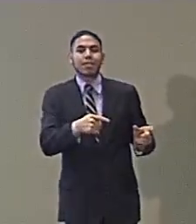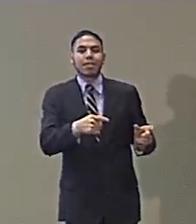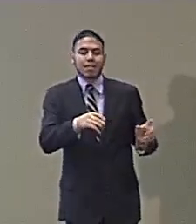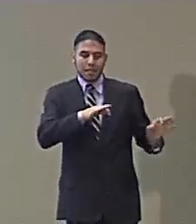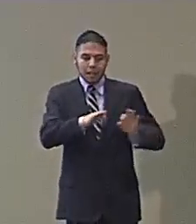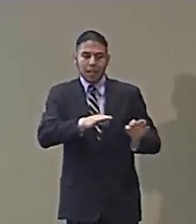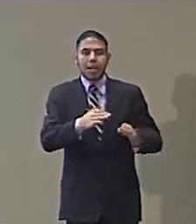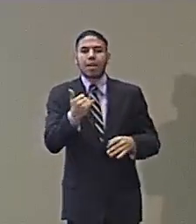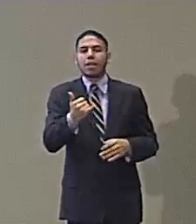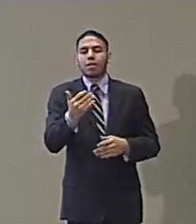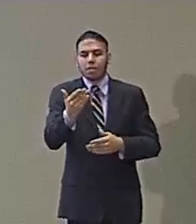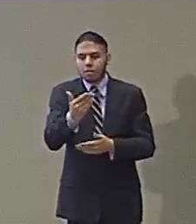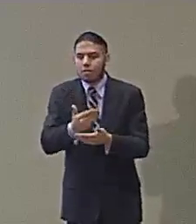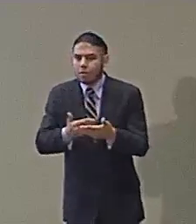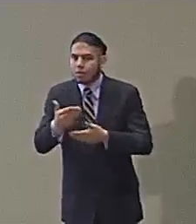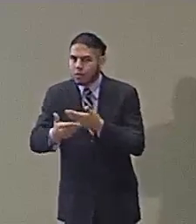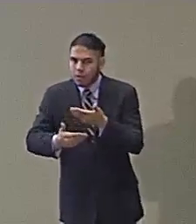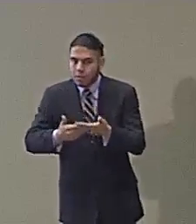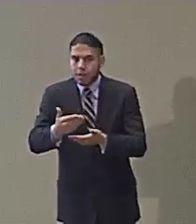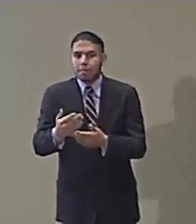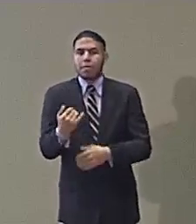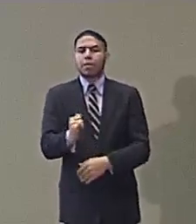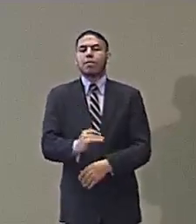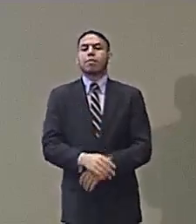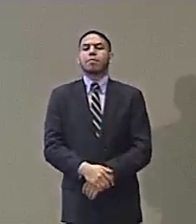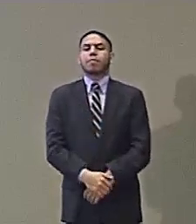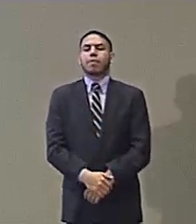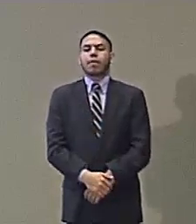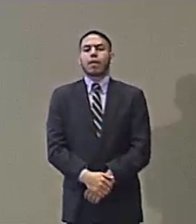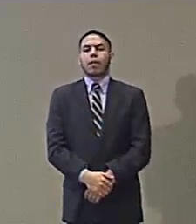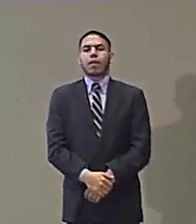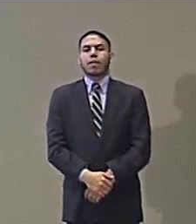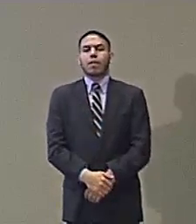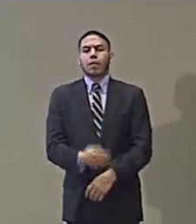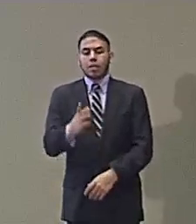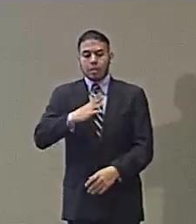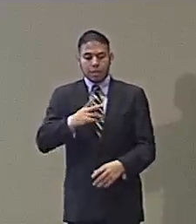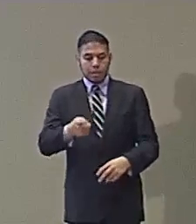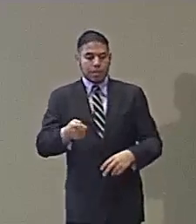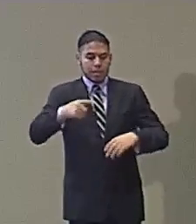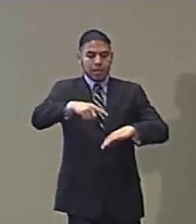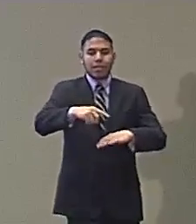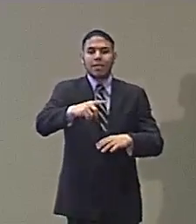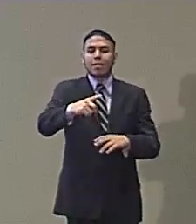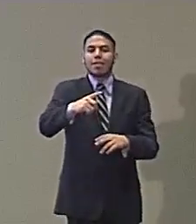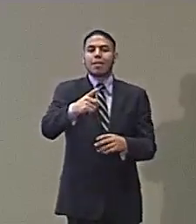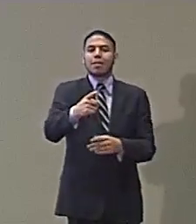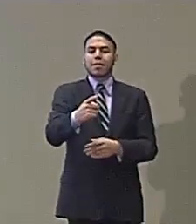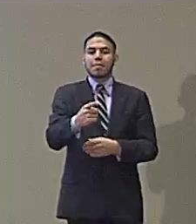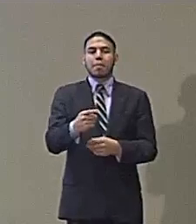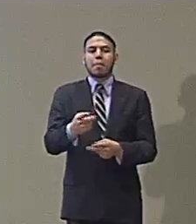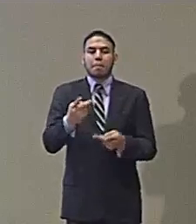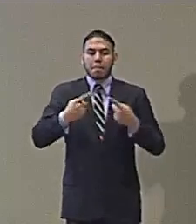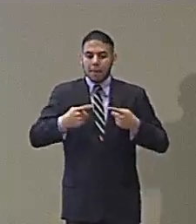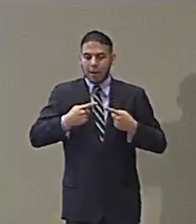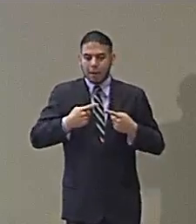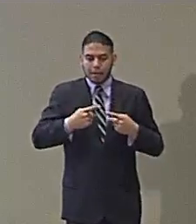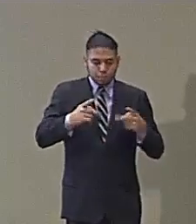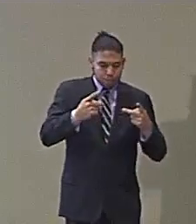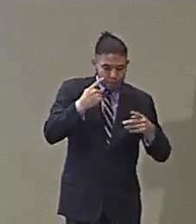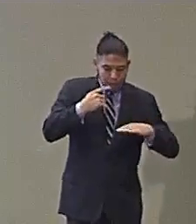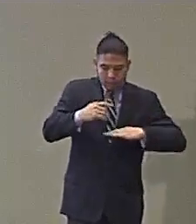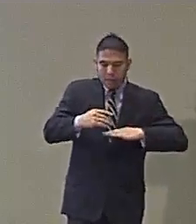proporciona el servicio de la misma manera el que está del otro lado del mostrador hoy en día en cada vez mayor número